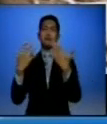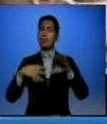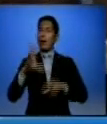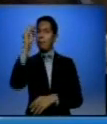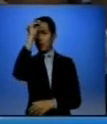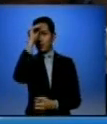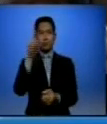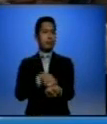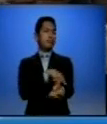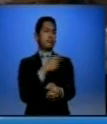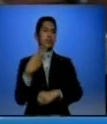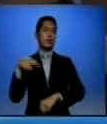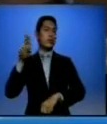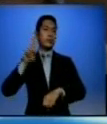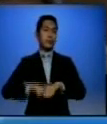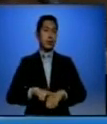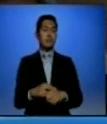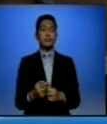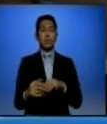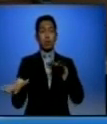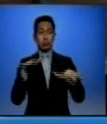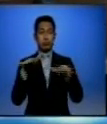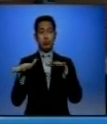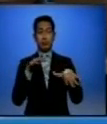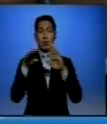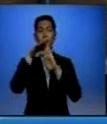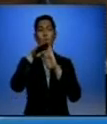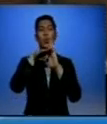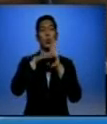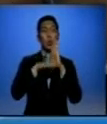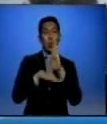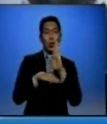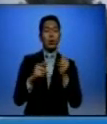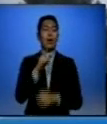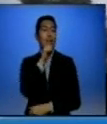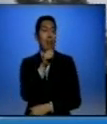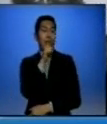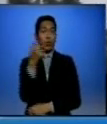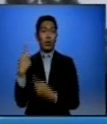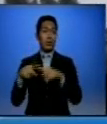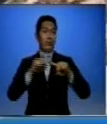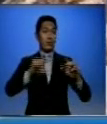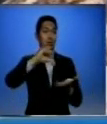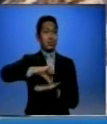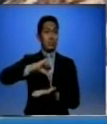actividad volcánica ha permitido que mejore la economía de La Tacunga y de otras ciudades en esta provincia.